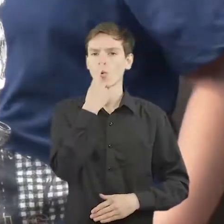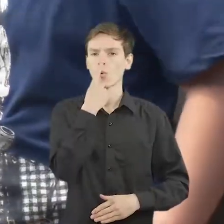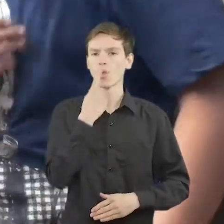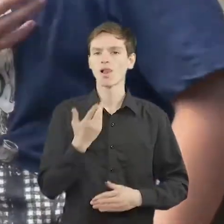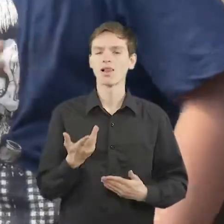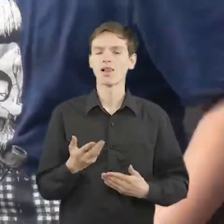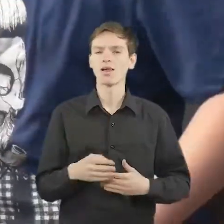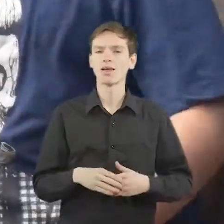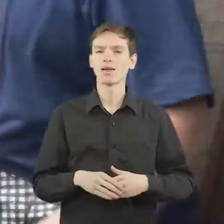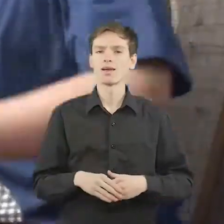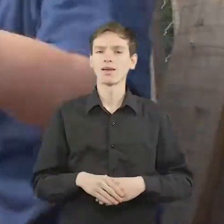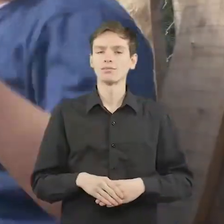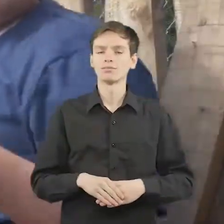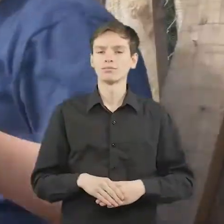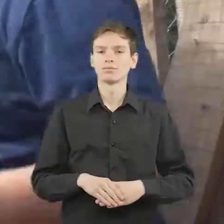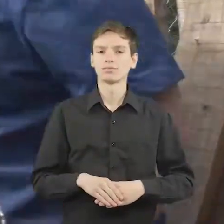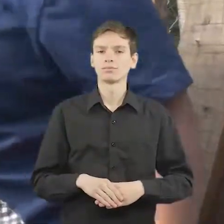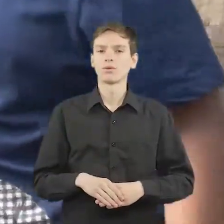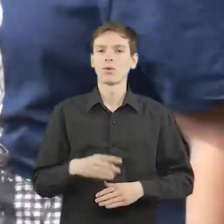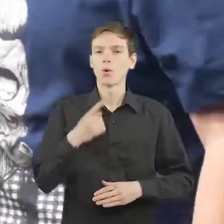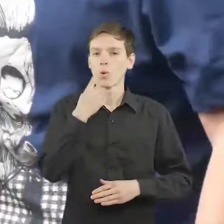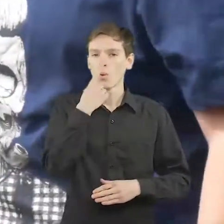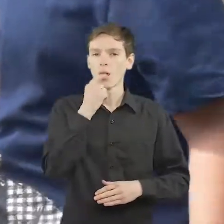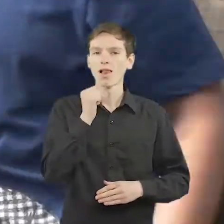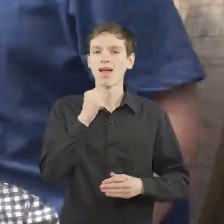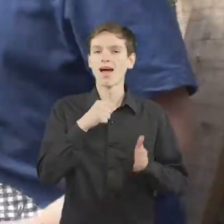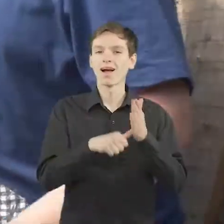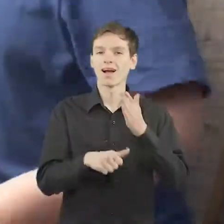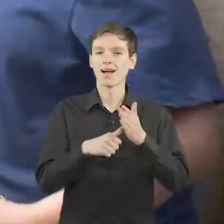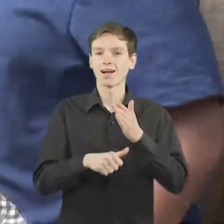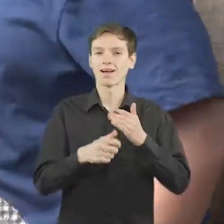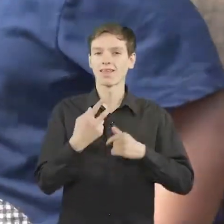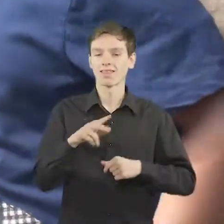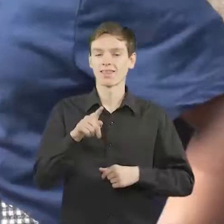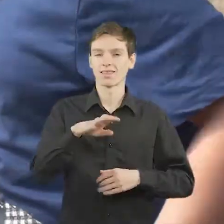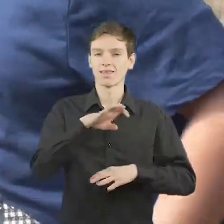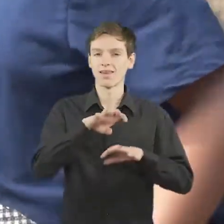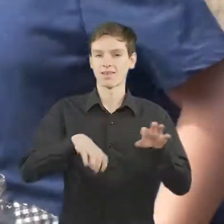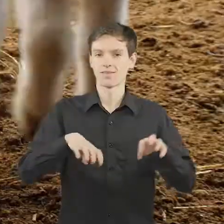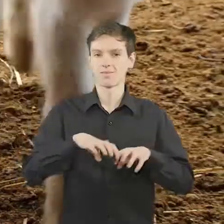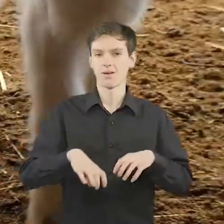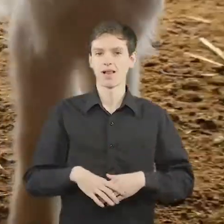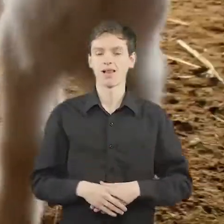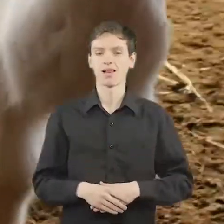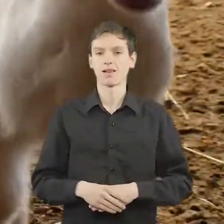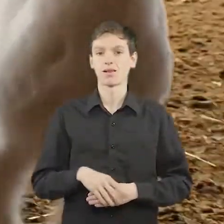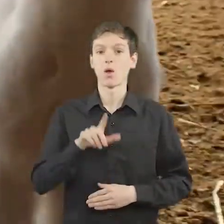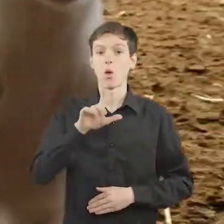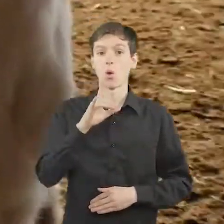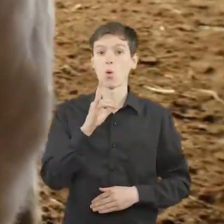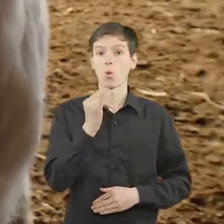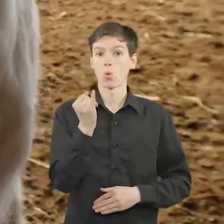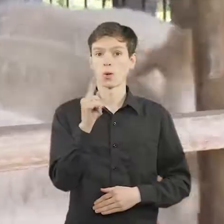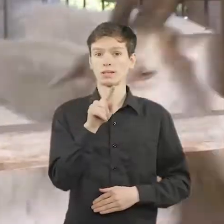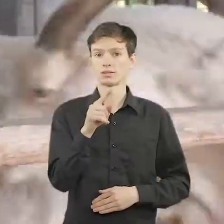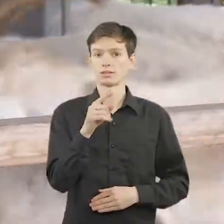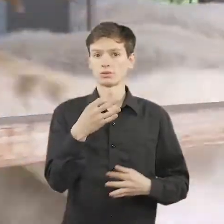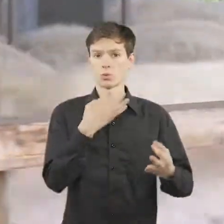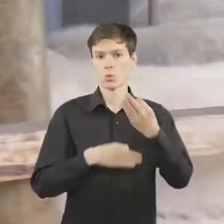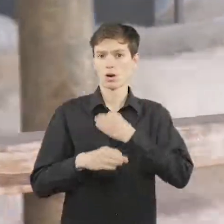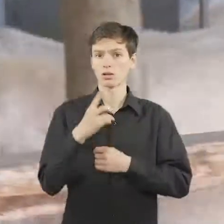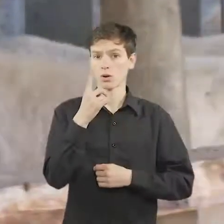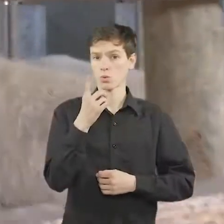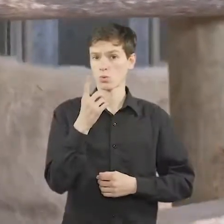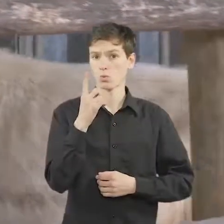Huele a... Martín se tapa la nariz y luego hace el gesto de sentarse en un baño. a... pupo. Se animan. Luis nos contó que con una sola